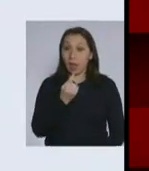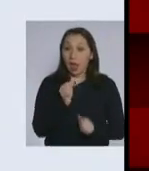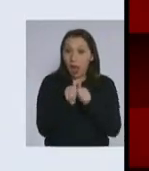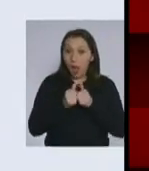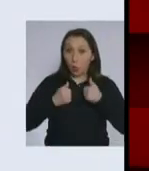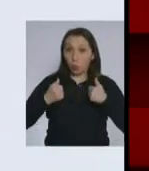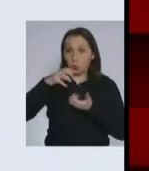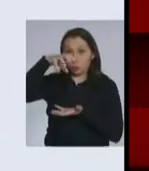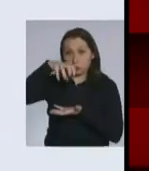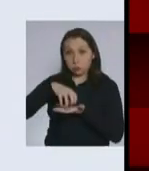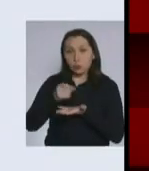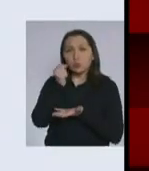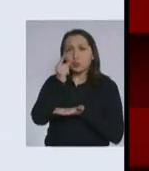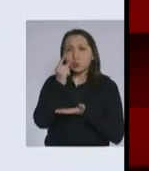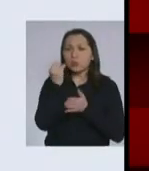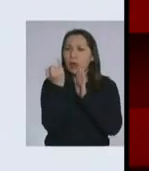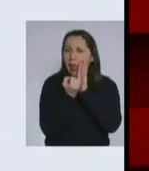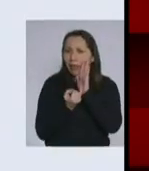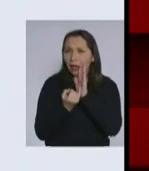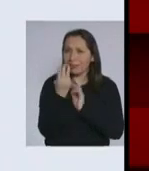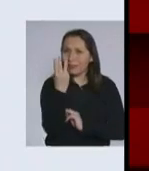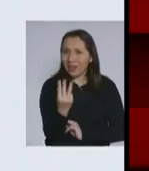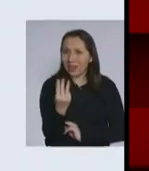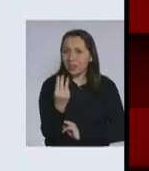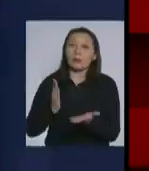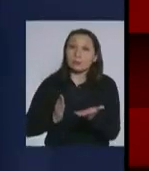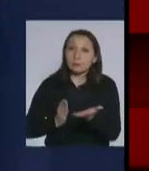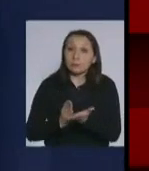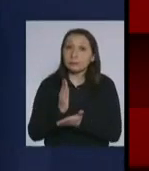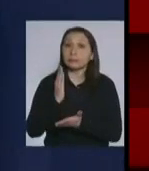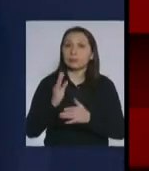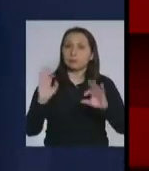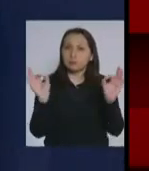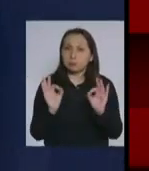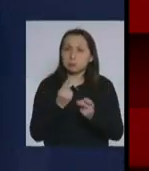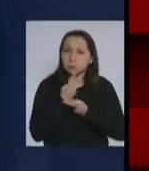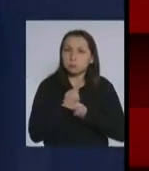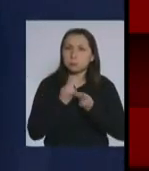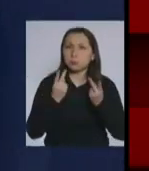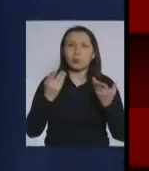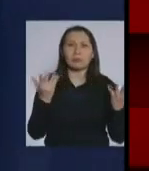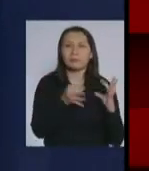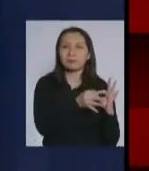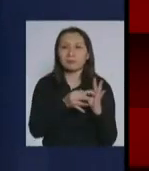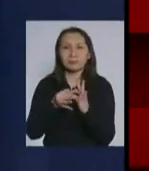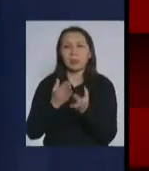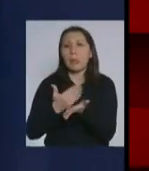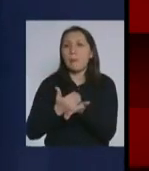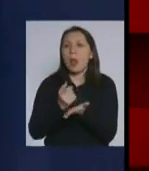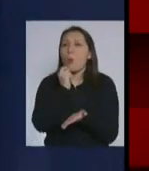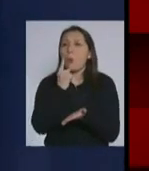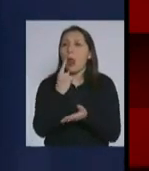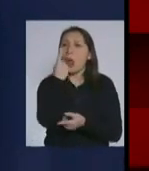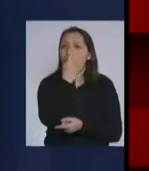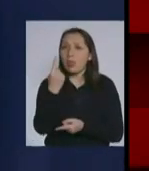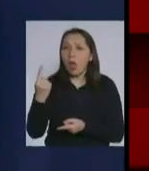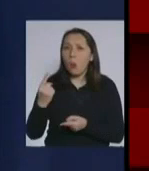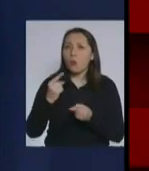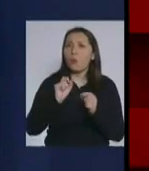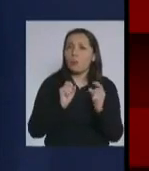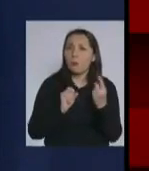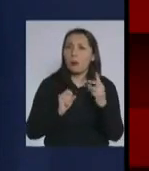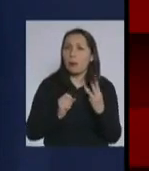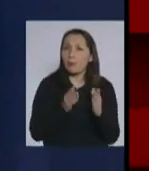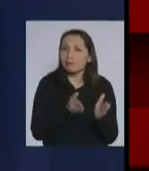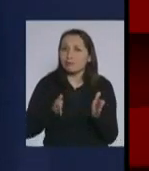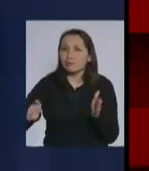Inmitiendo los roles. ¿Usted cree que es así? ¿Que quien gobierna efectivamente es el jefe del segundo piso? Pero